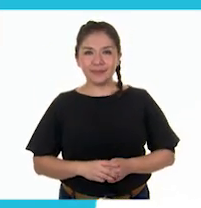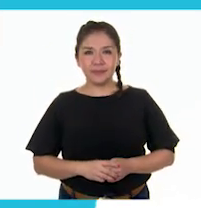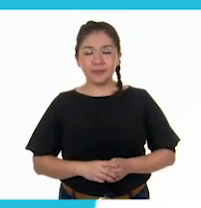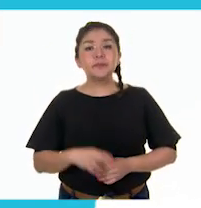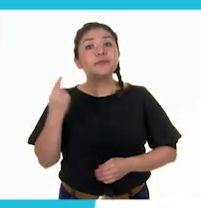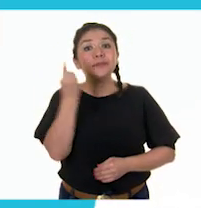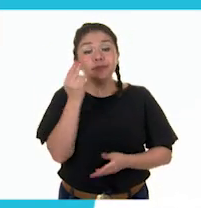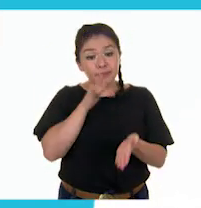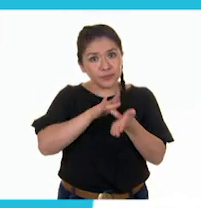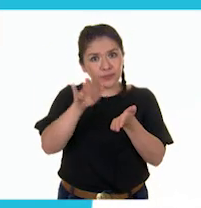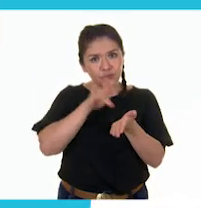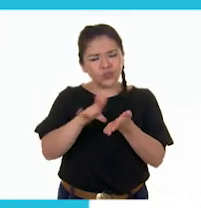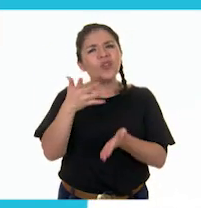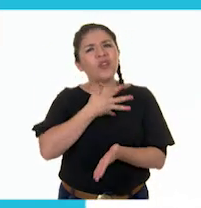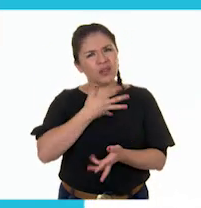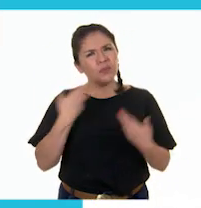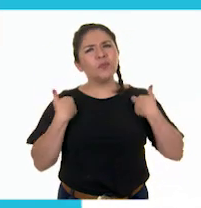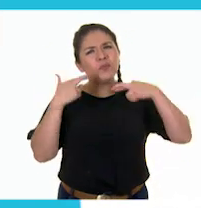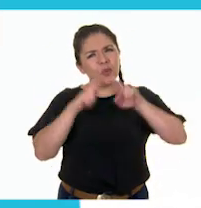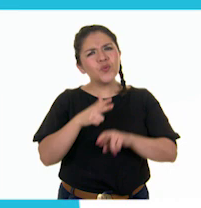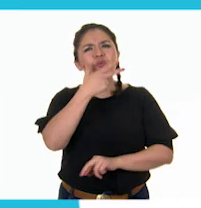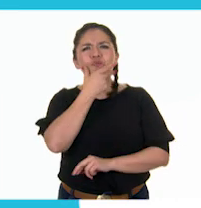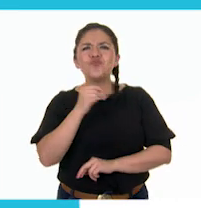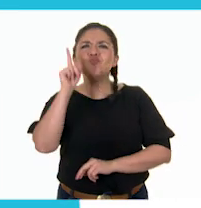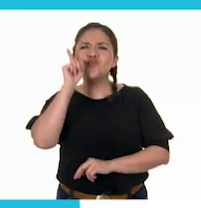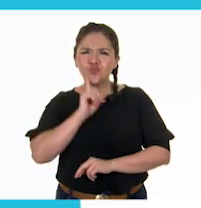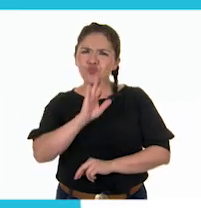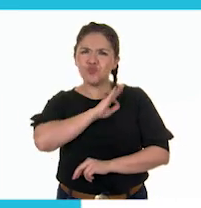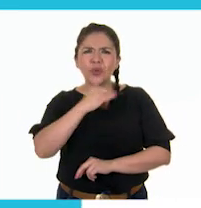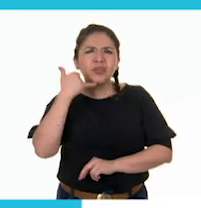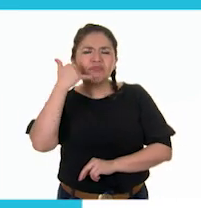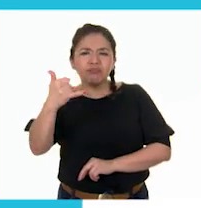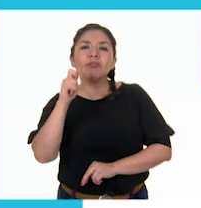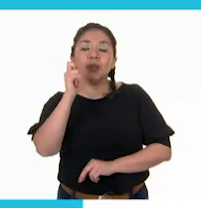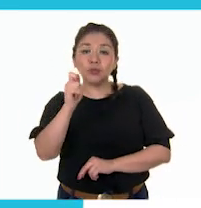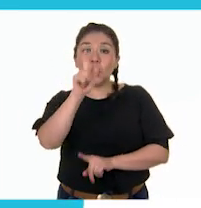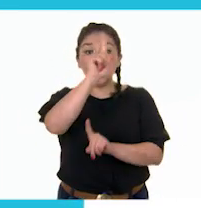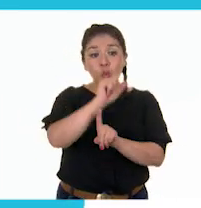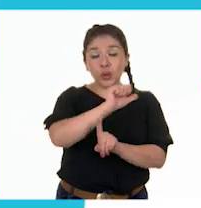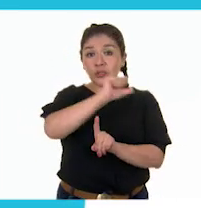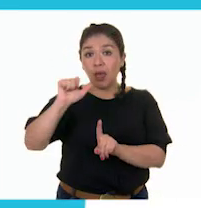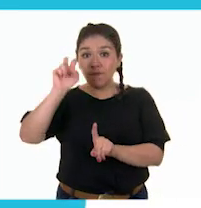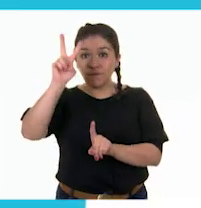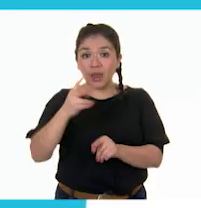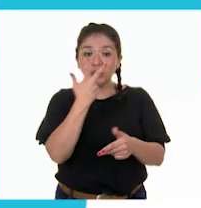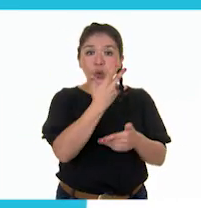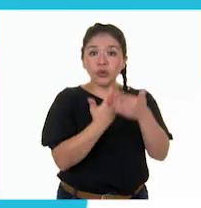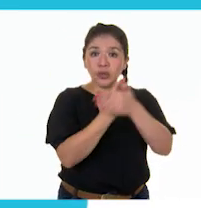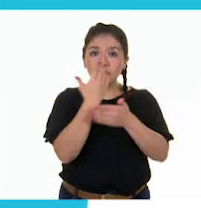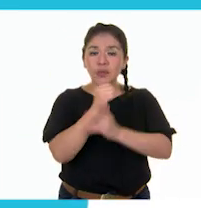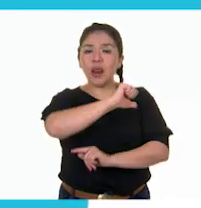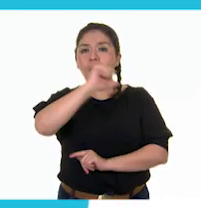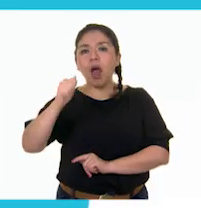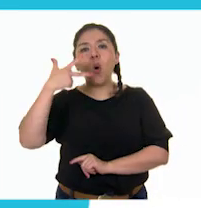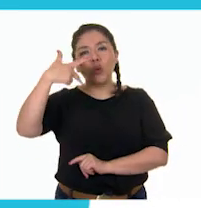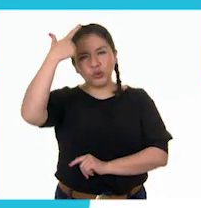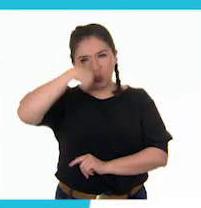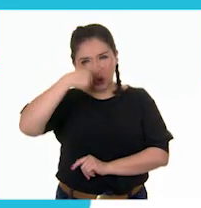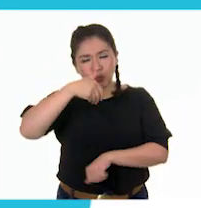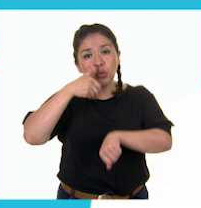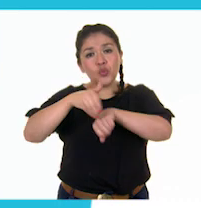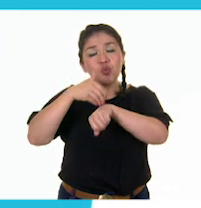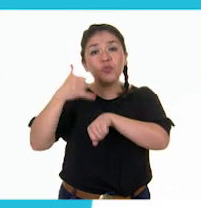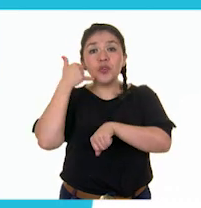Para solicitar apoyo pedagógico, comunícate con maestras y maestros de lunes a viernes de 8 a 20 horas